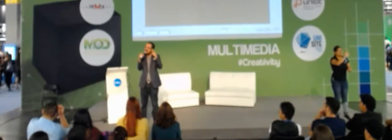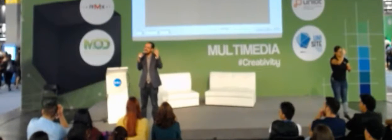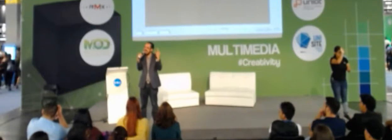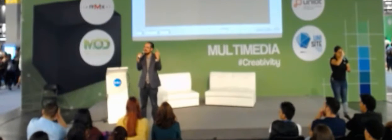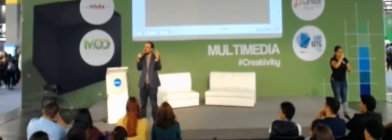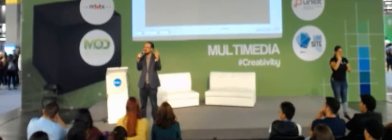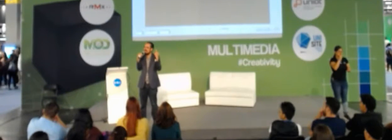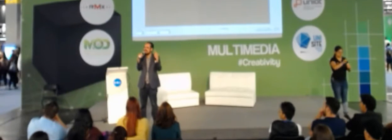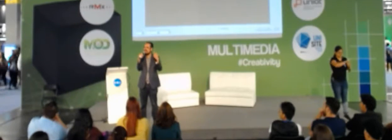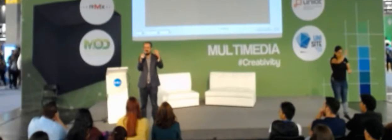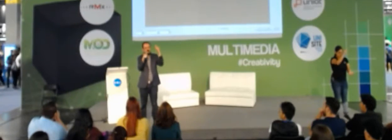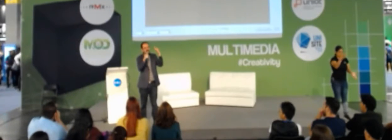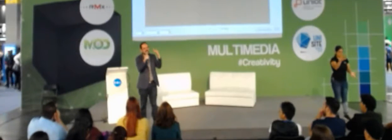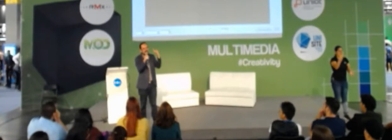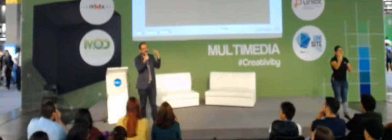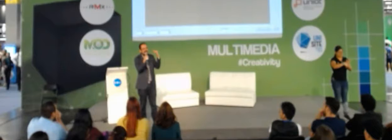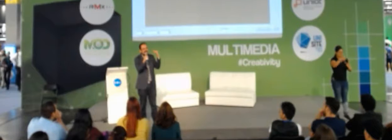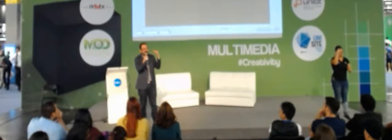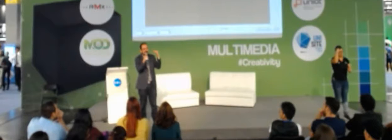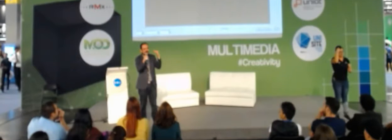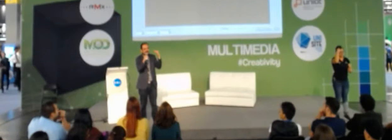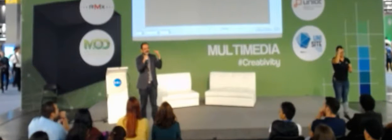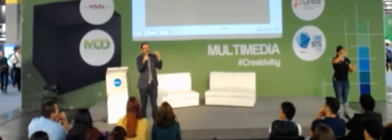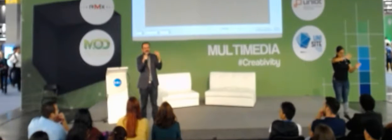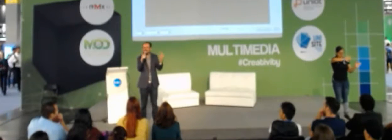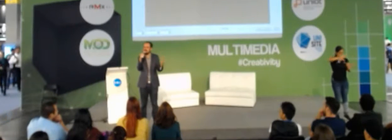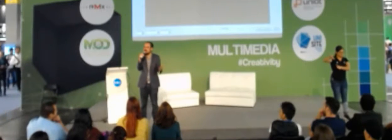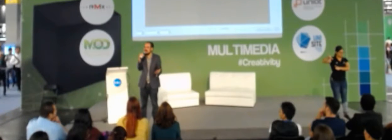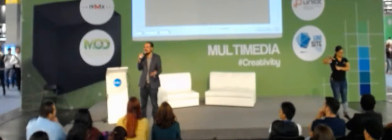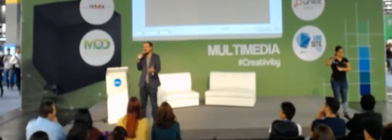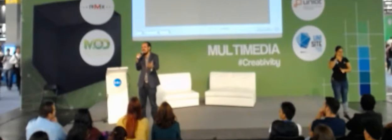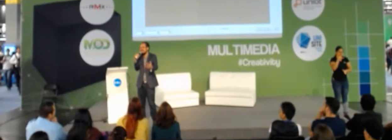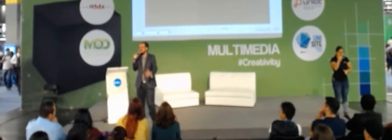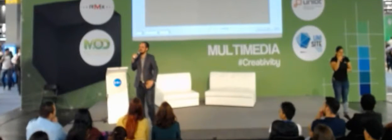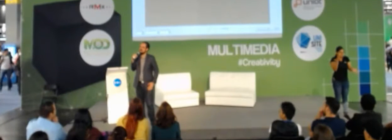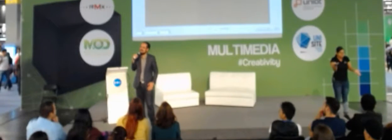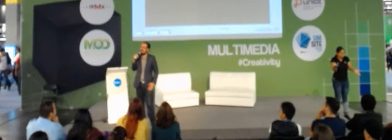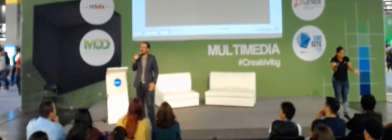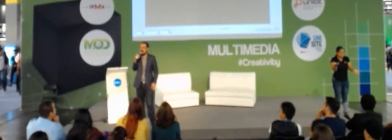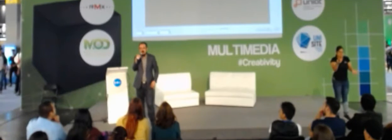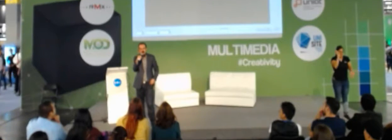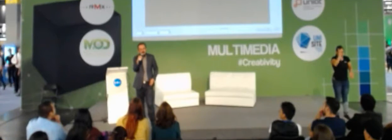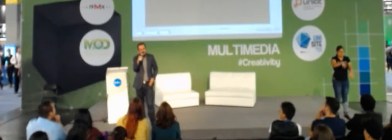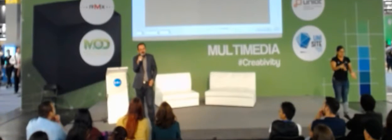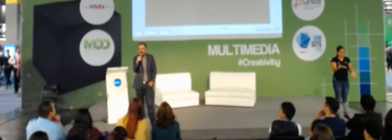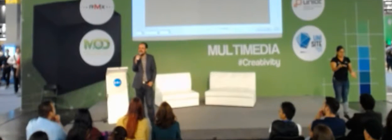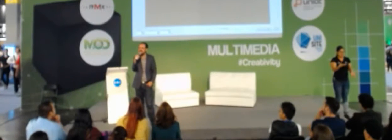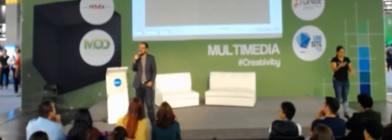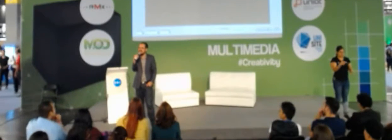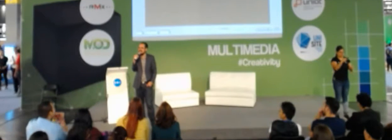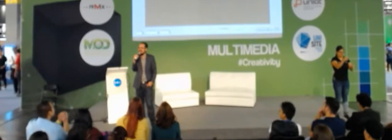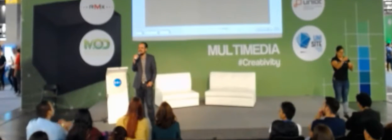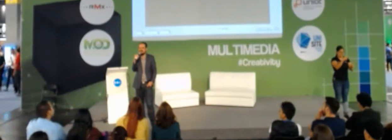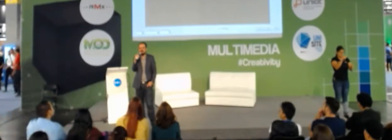de quitarnos de nuestro imaginario colectivo frases como, es que el que no habla a Dios no lo oye.